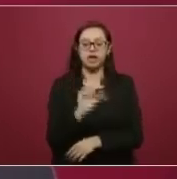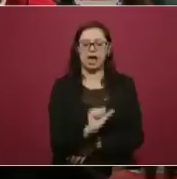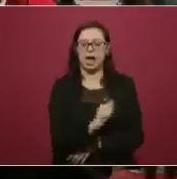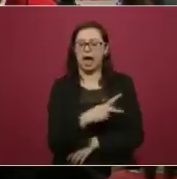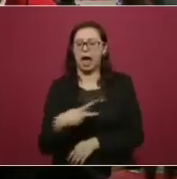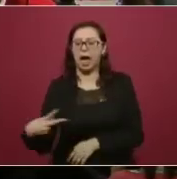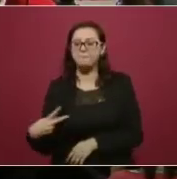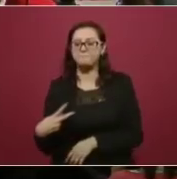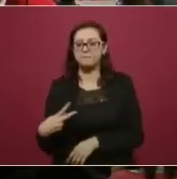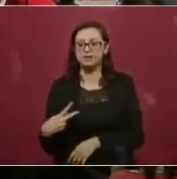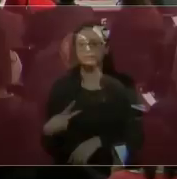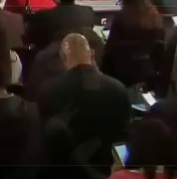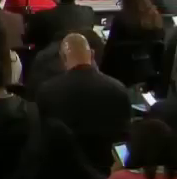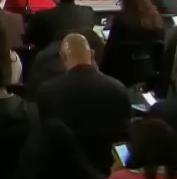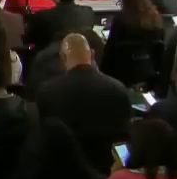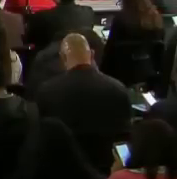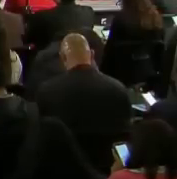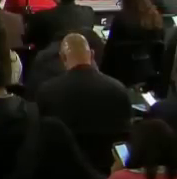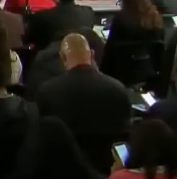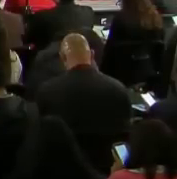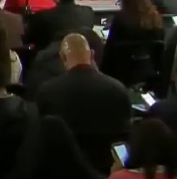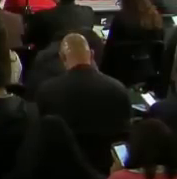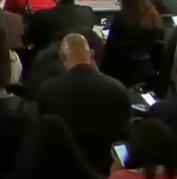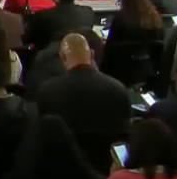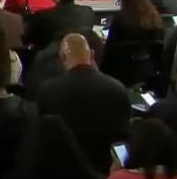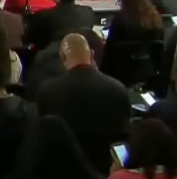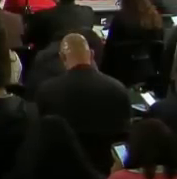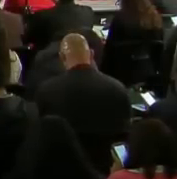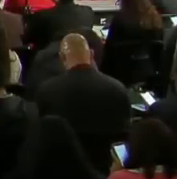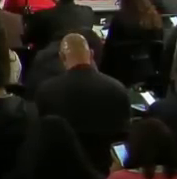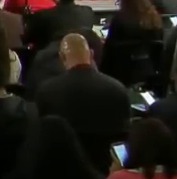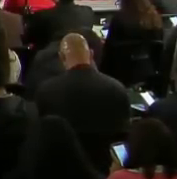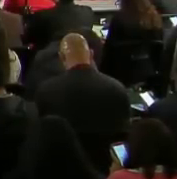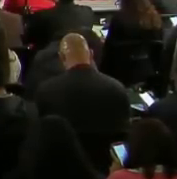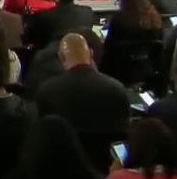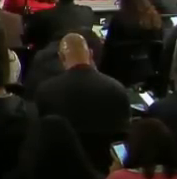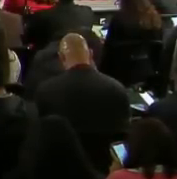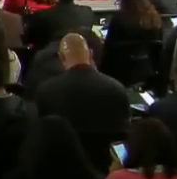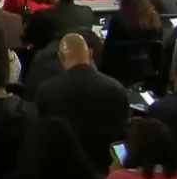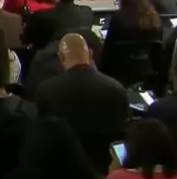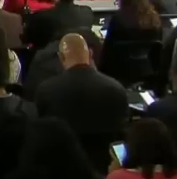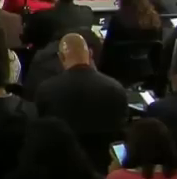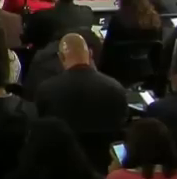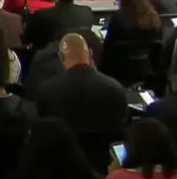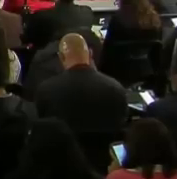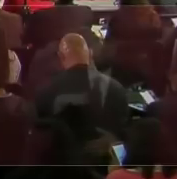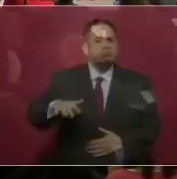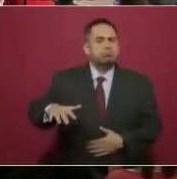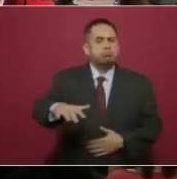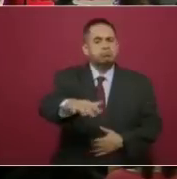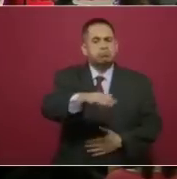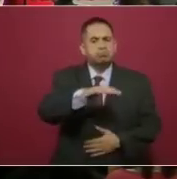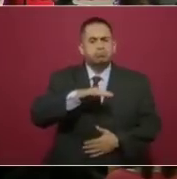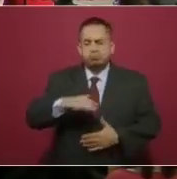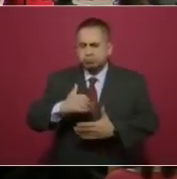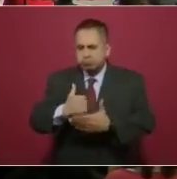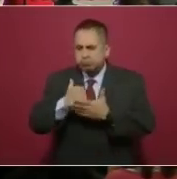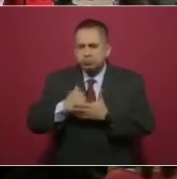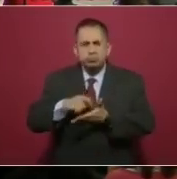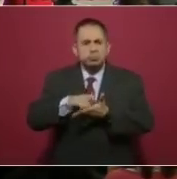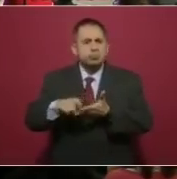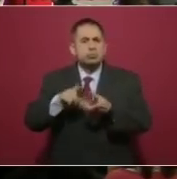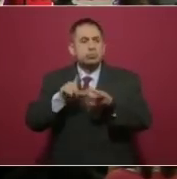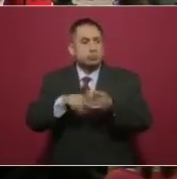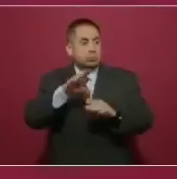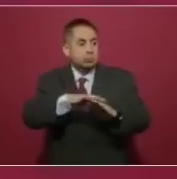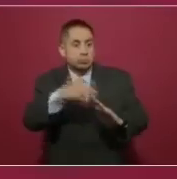usar con este propósito y que nos ayuden a comprar en donde está